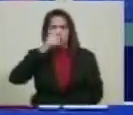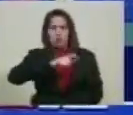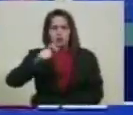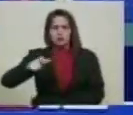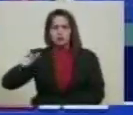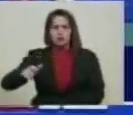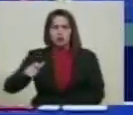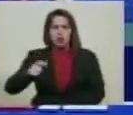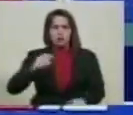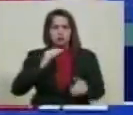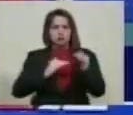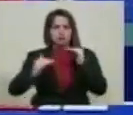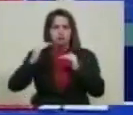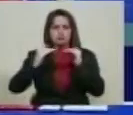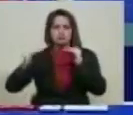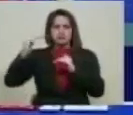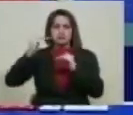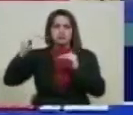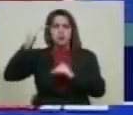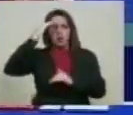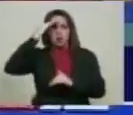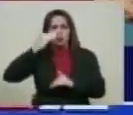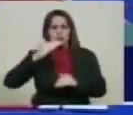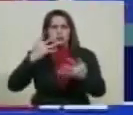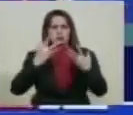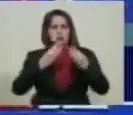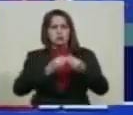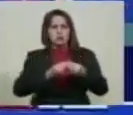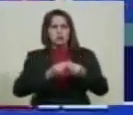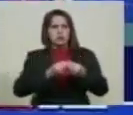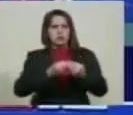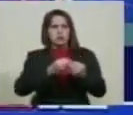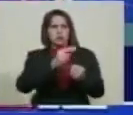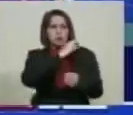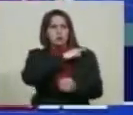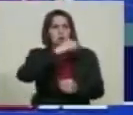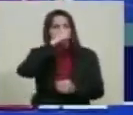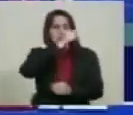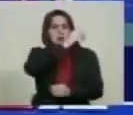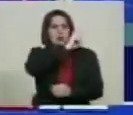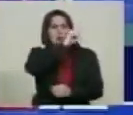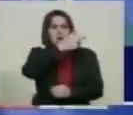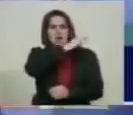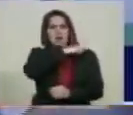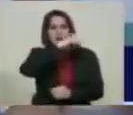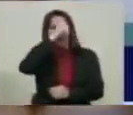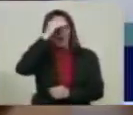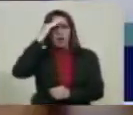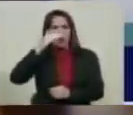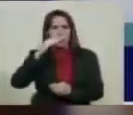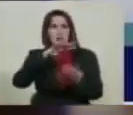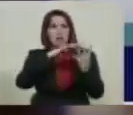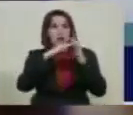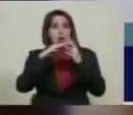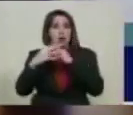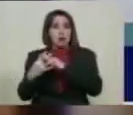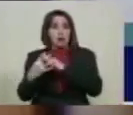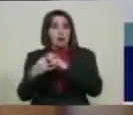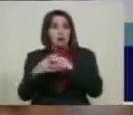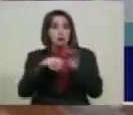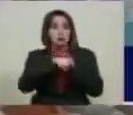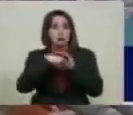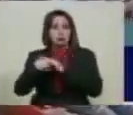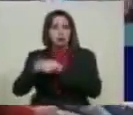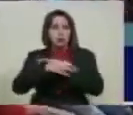nivel, con el soldado, con el oficial joven, con el general, en el barrio, en el municipio, en